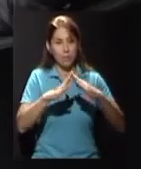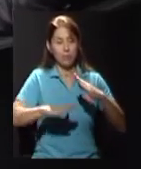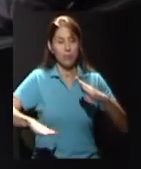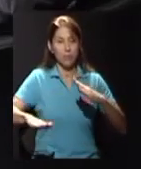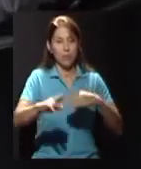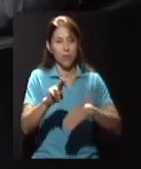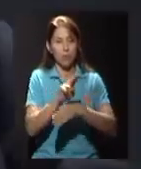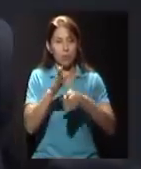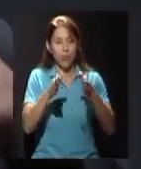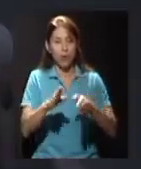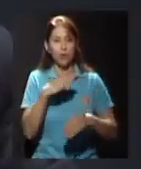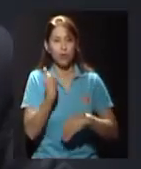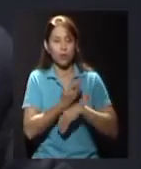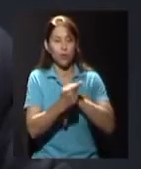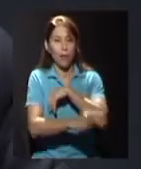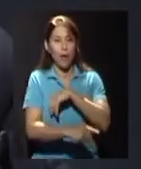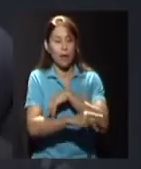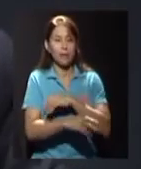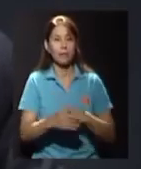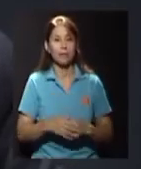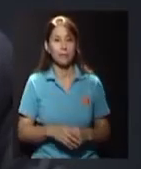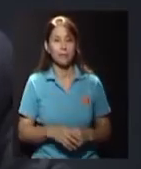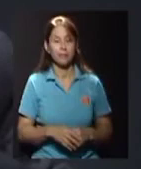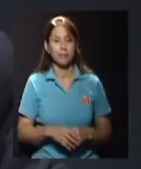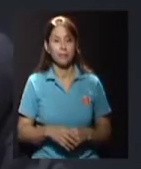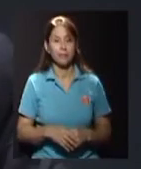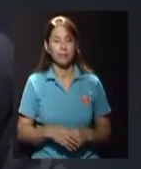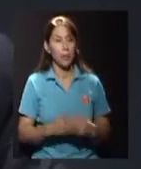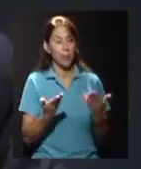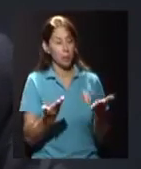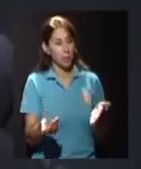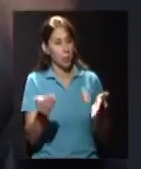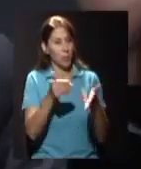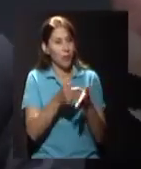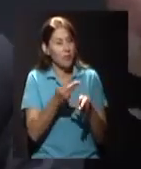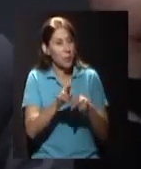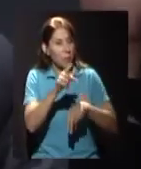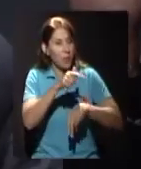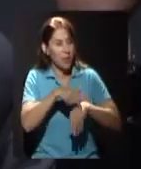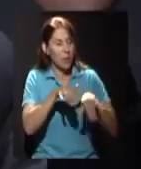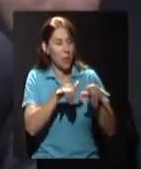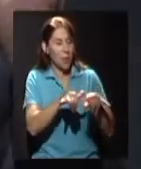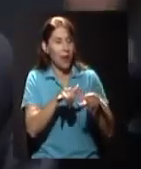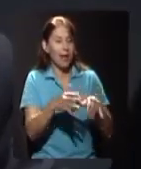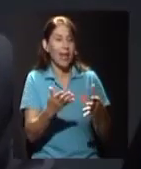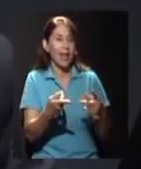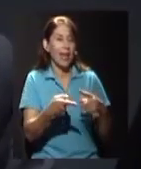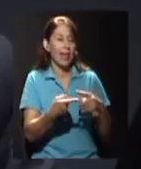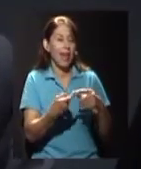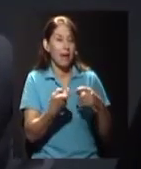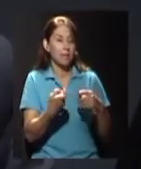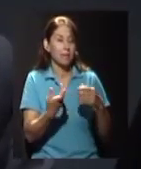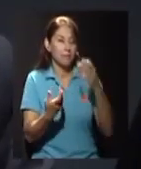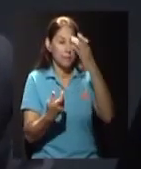país por ejemplo en el minuto y medio de nuevo que nos queda el doctor que qué